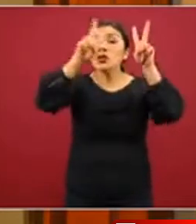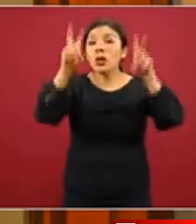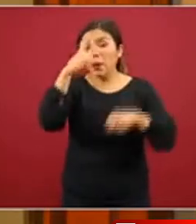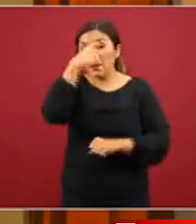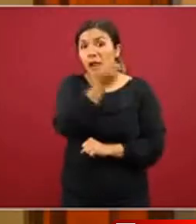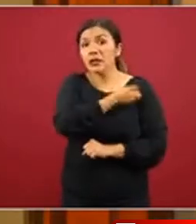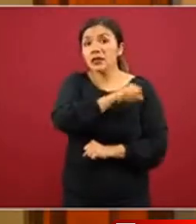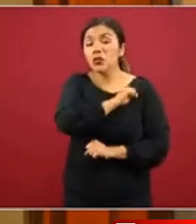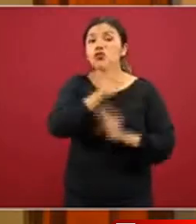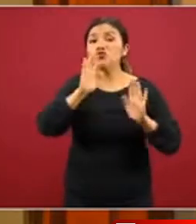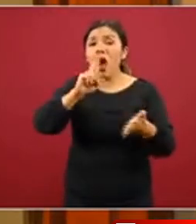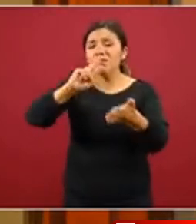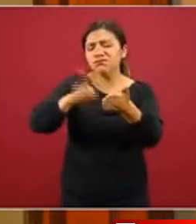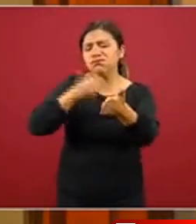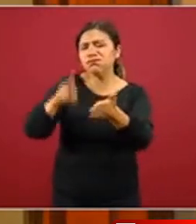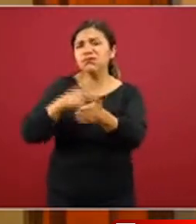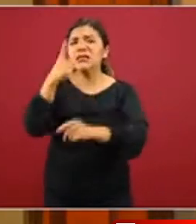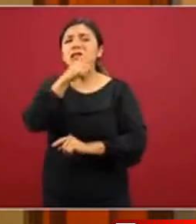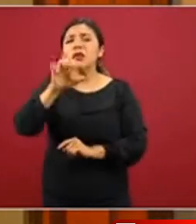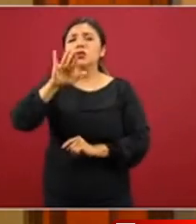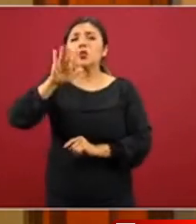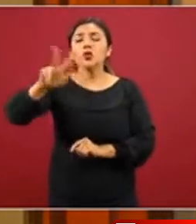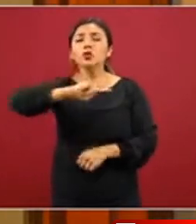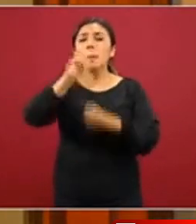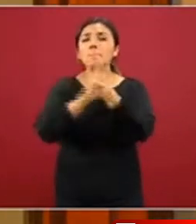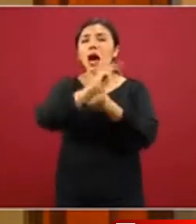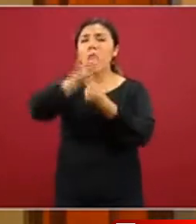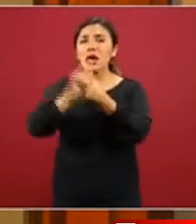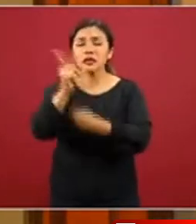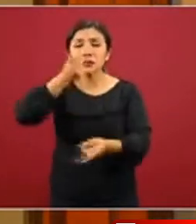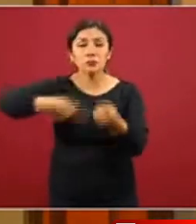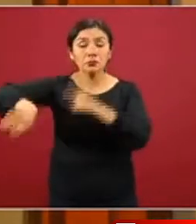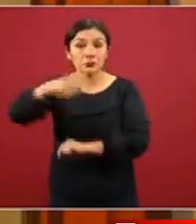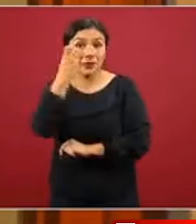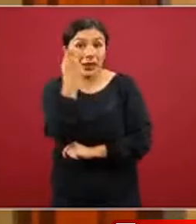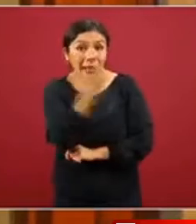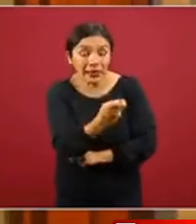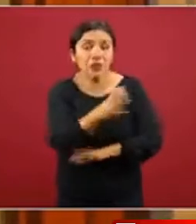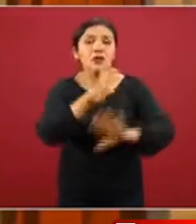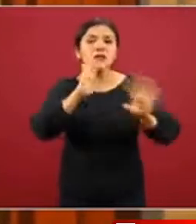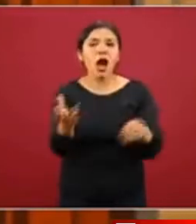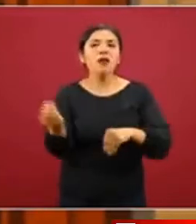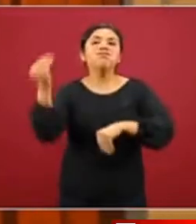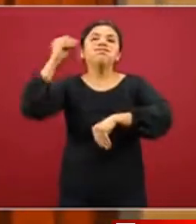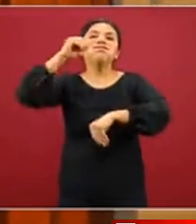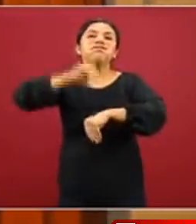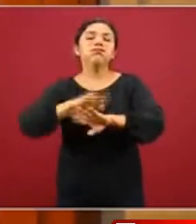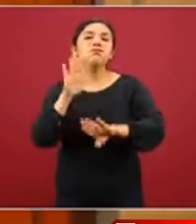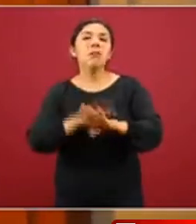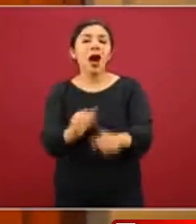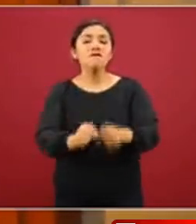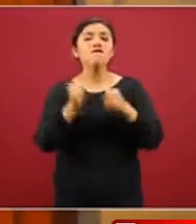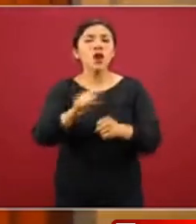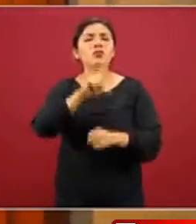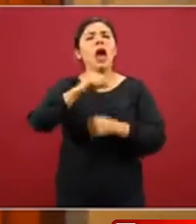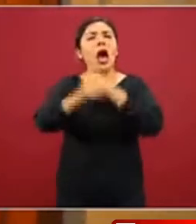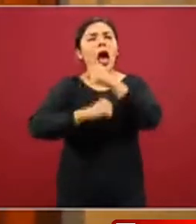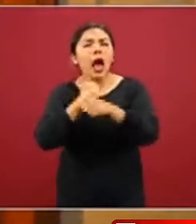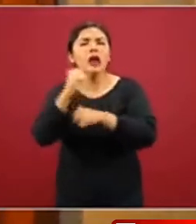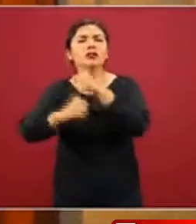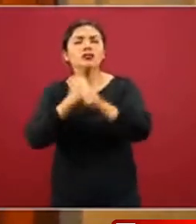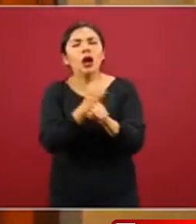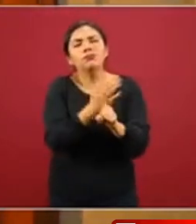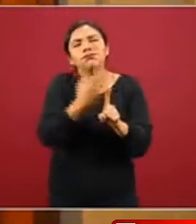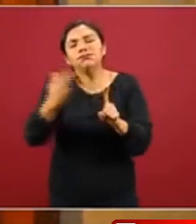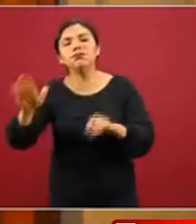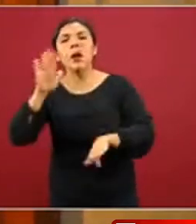y lo firmaron 158 países. Con esto se fue consolidando y a través de los años se ha